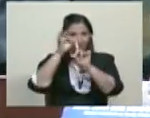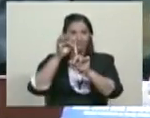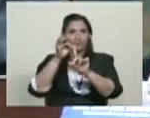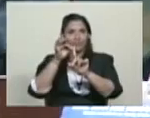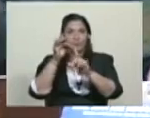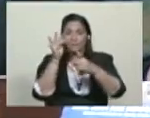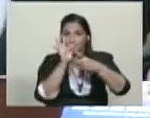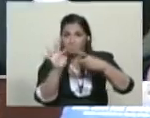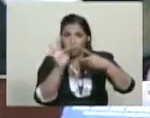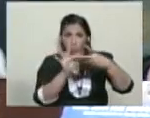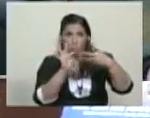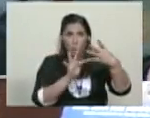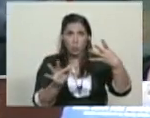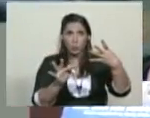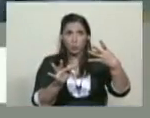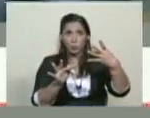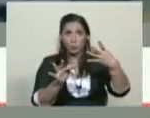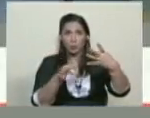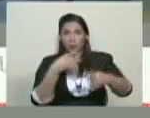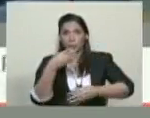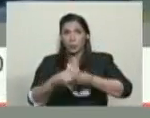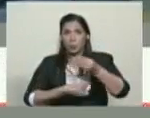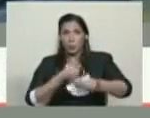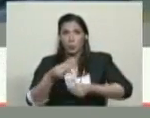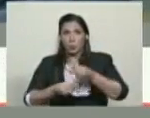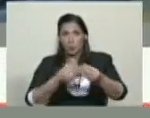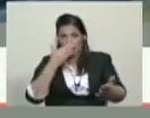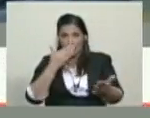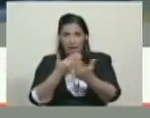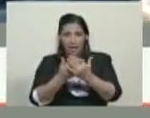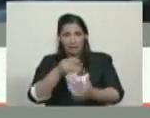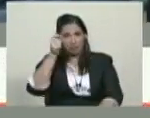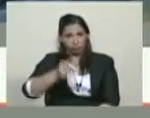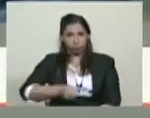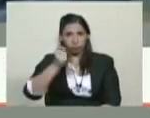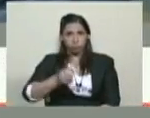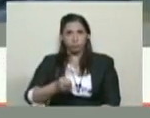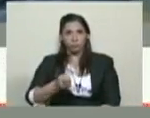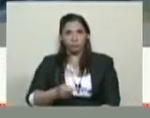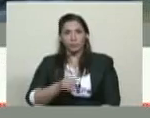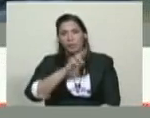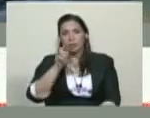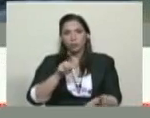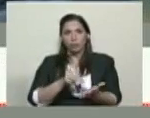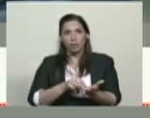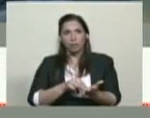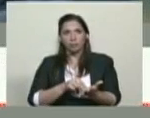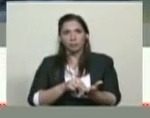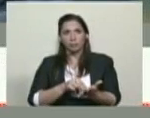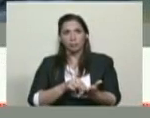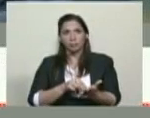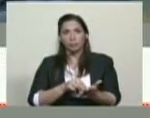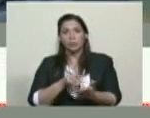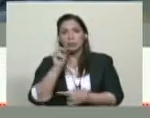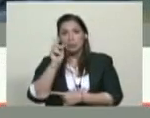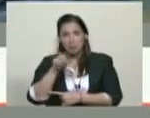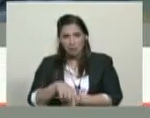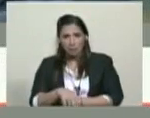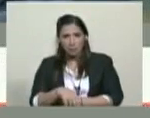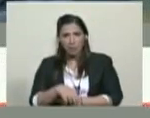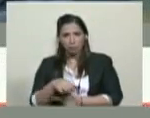funciones lo haga ante ese parlamento nacional y por interpretación